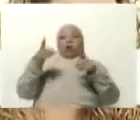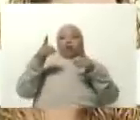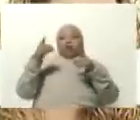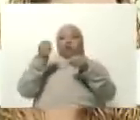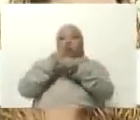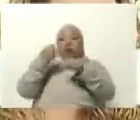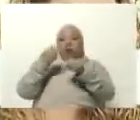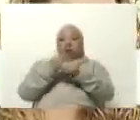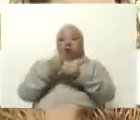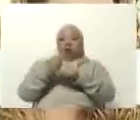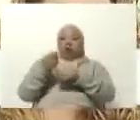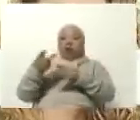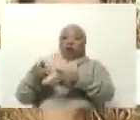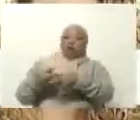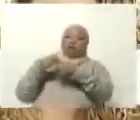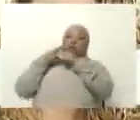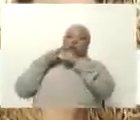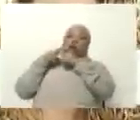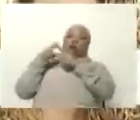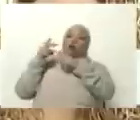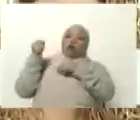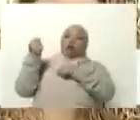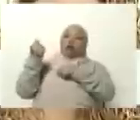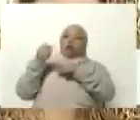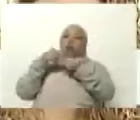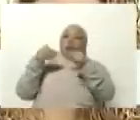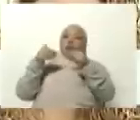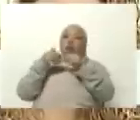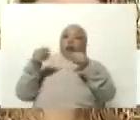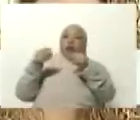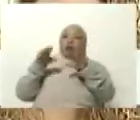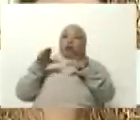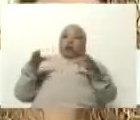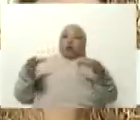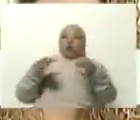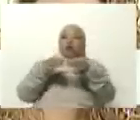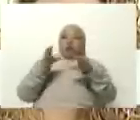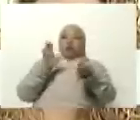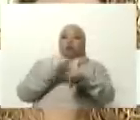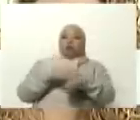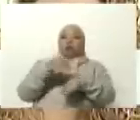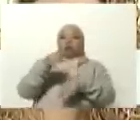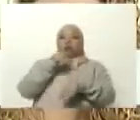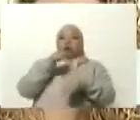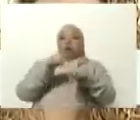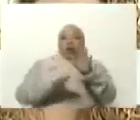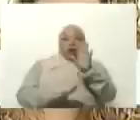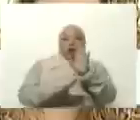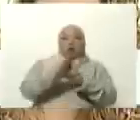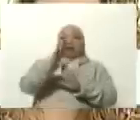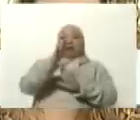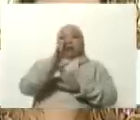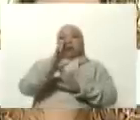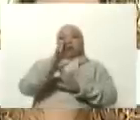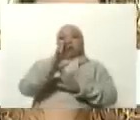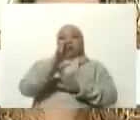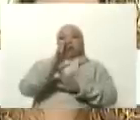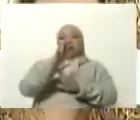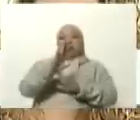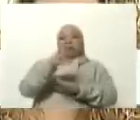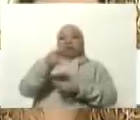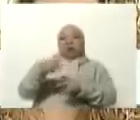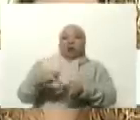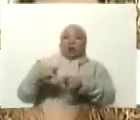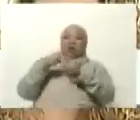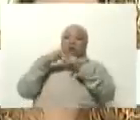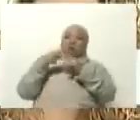los recursos a Venezuela, ¿cómo se han dado esas reuniones para avanzar en que se entreguen los